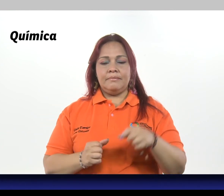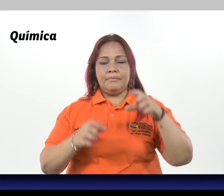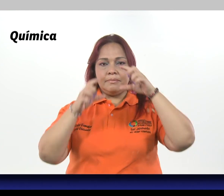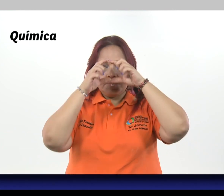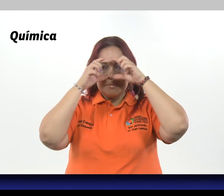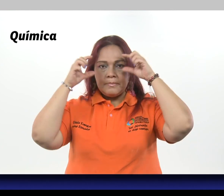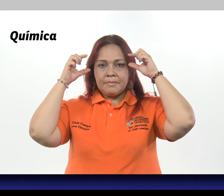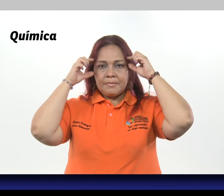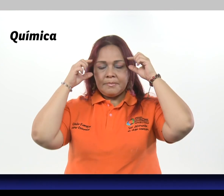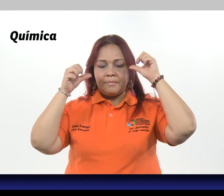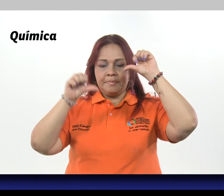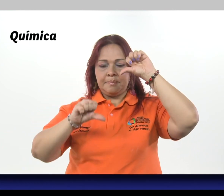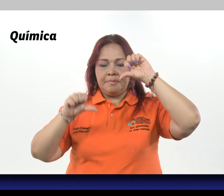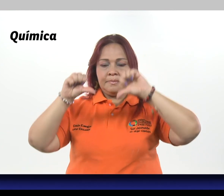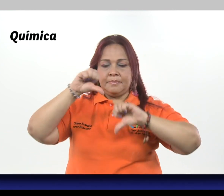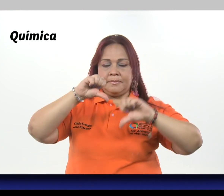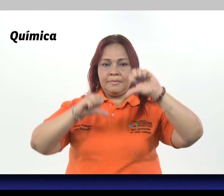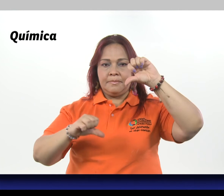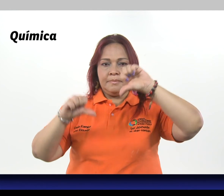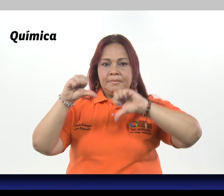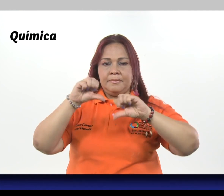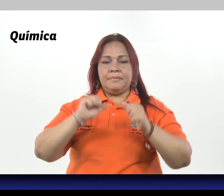química,